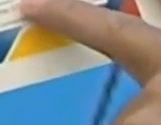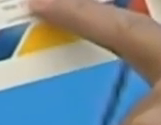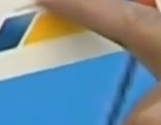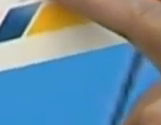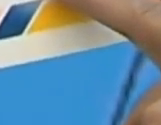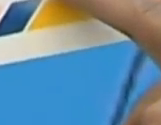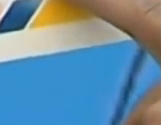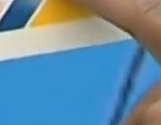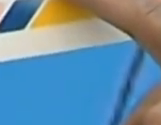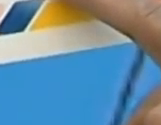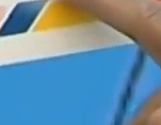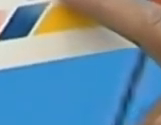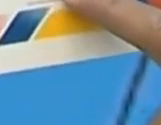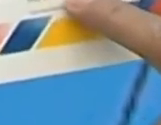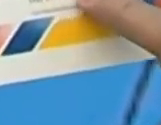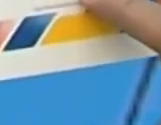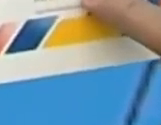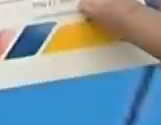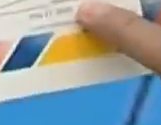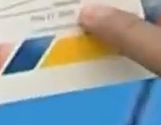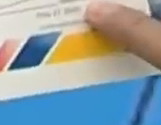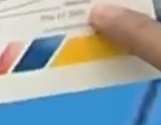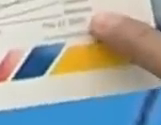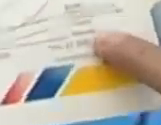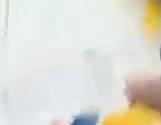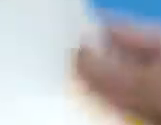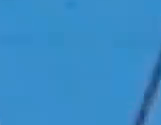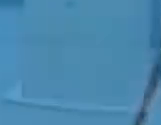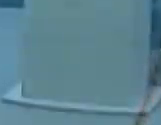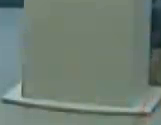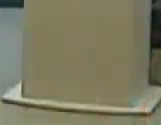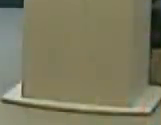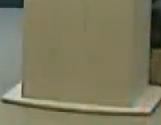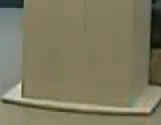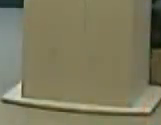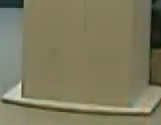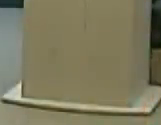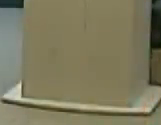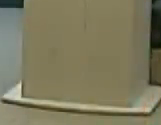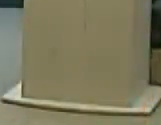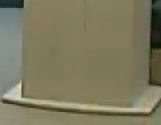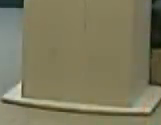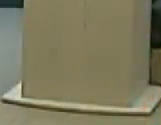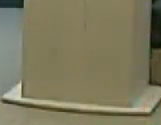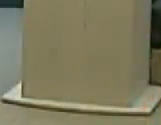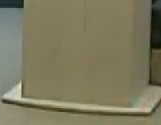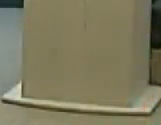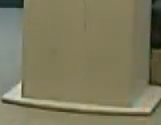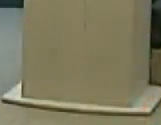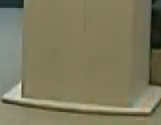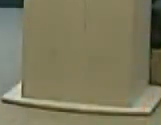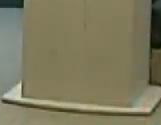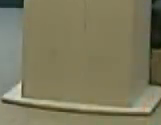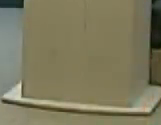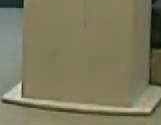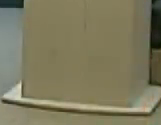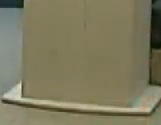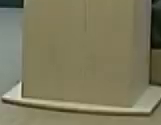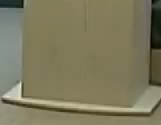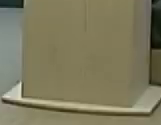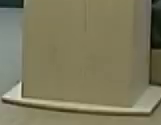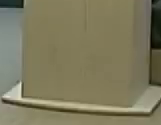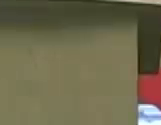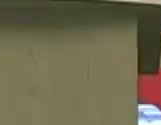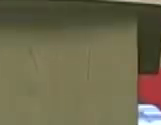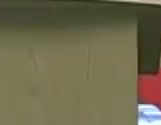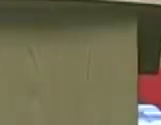cercano del eje de las abscisas, del eje de las X, está Venezuela, con 1.211 casos. Cuando comparamos, se los